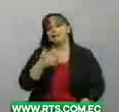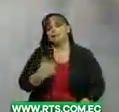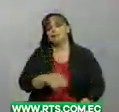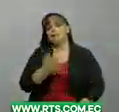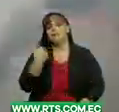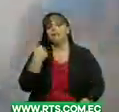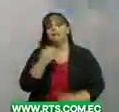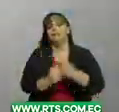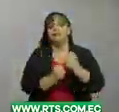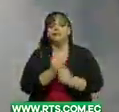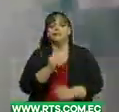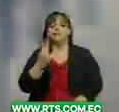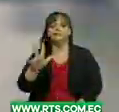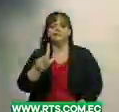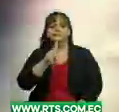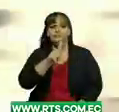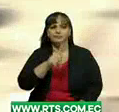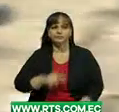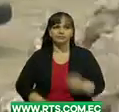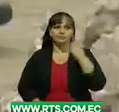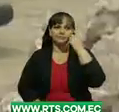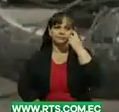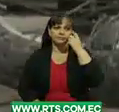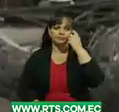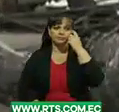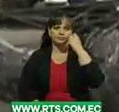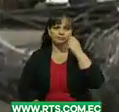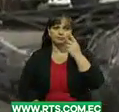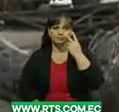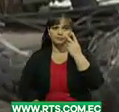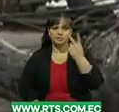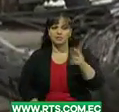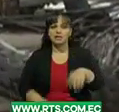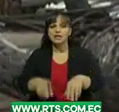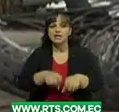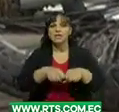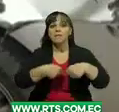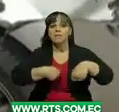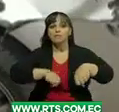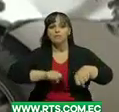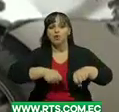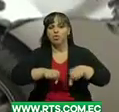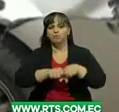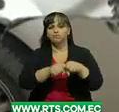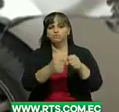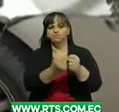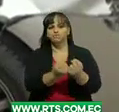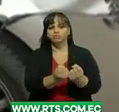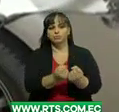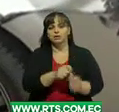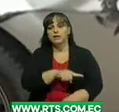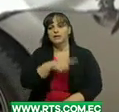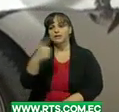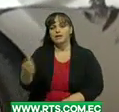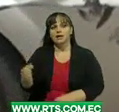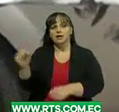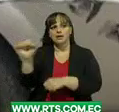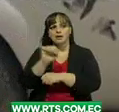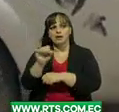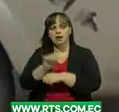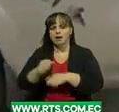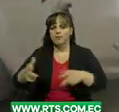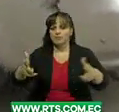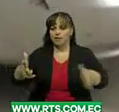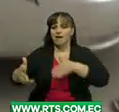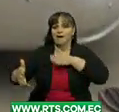Pueden ver daños en la parte frontal de la motocicleta y daños en el auto en la parte lateral izquierda de la